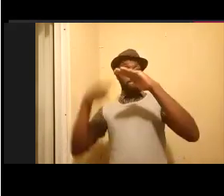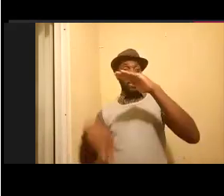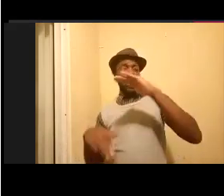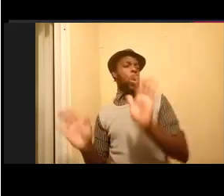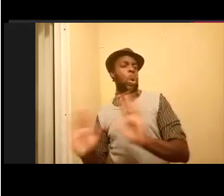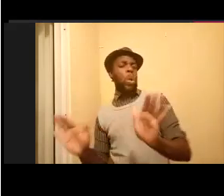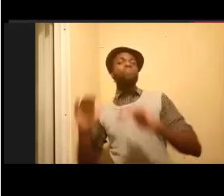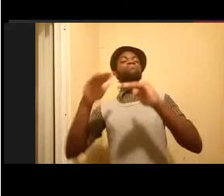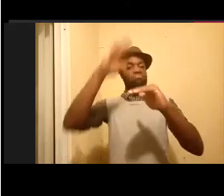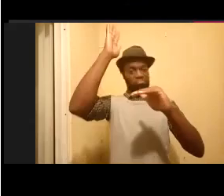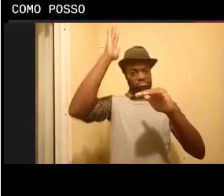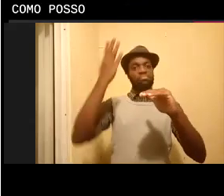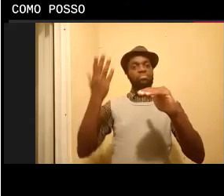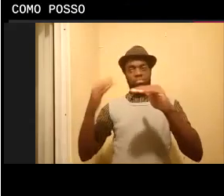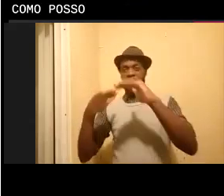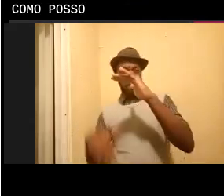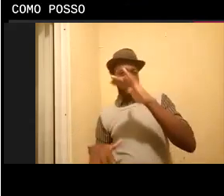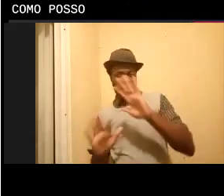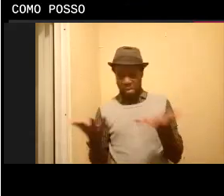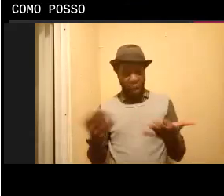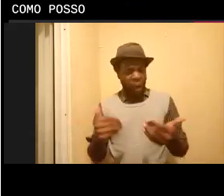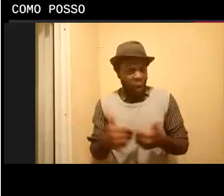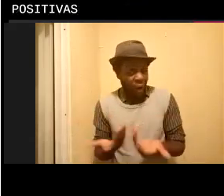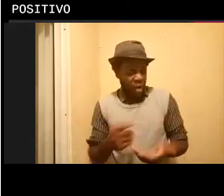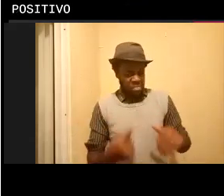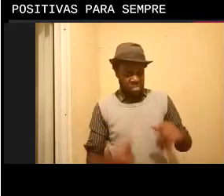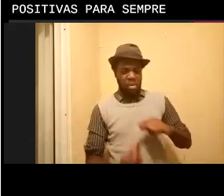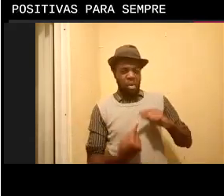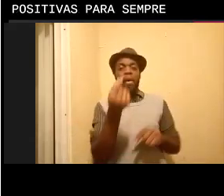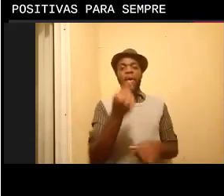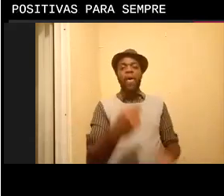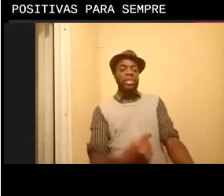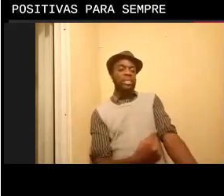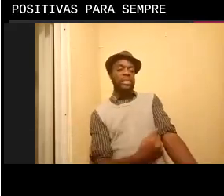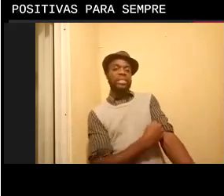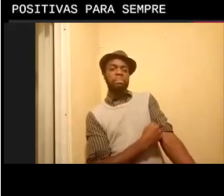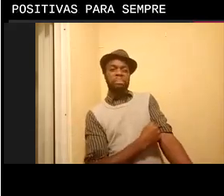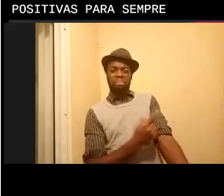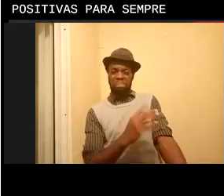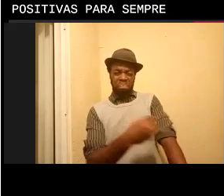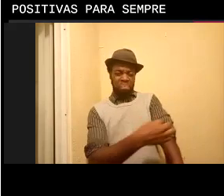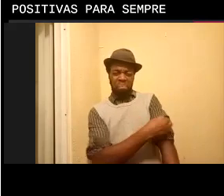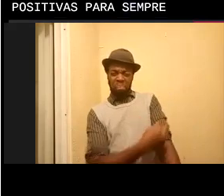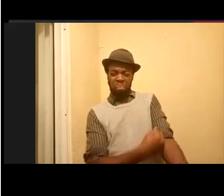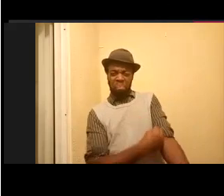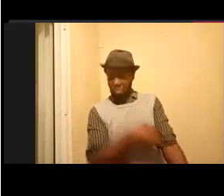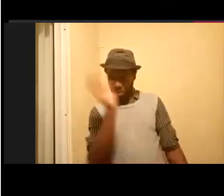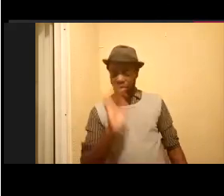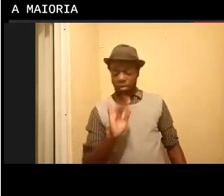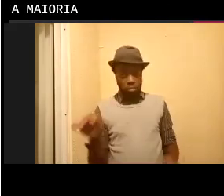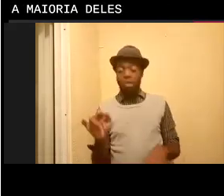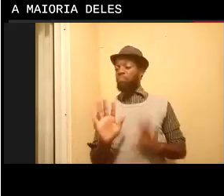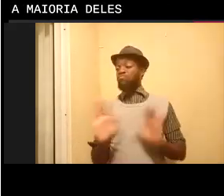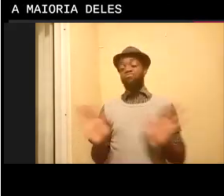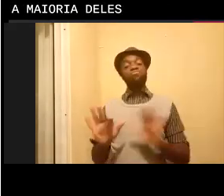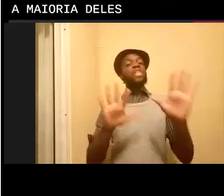esos dispositivos? Por decirle lo del chip, ¿verdad? Que creo que se pone en el brazo, algo así. Tenía uno que tener mayoría de 18 años,